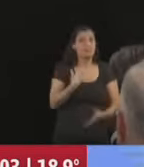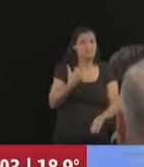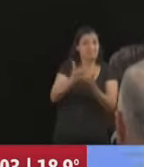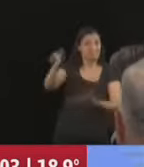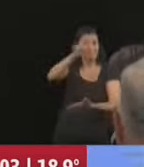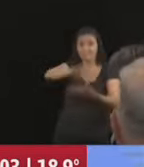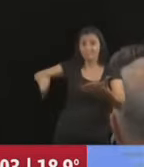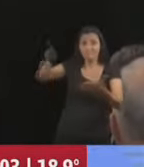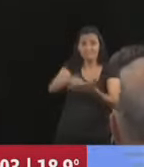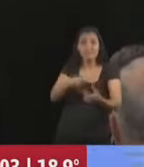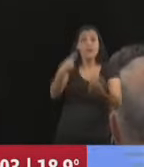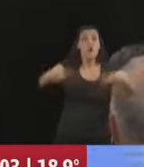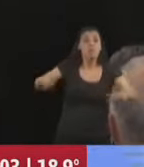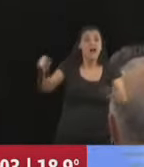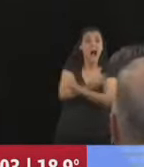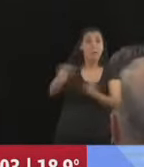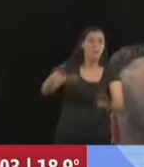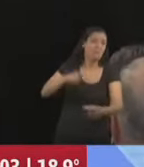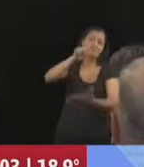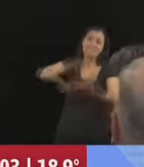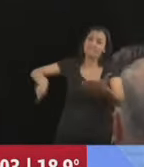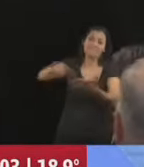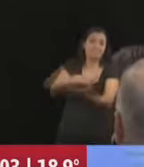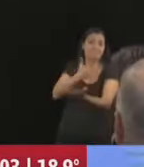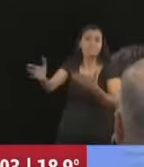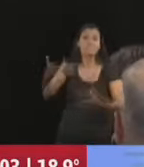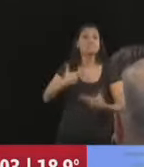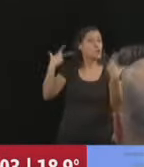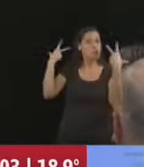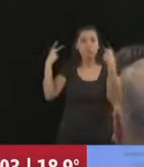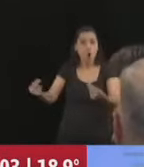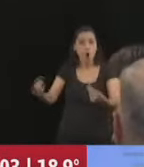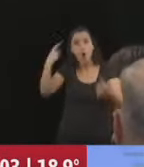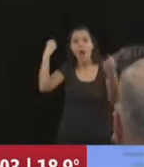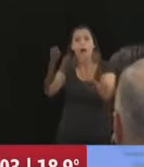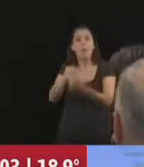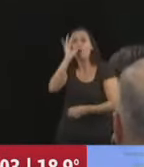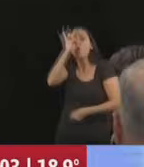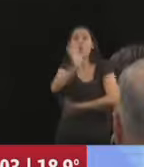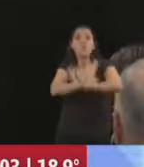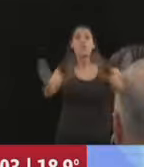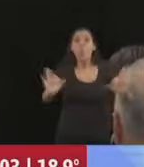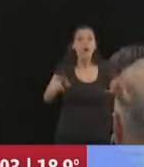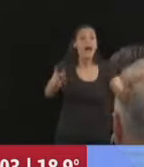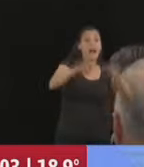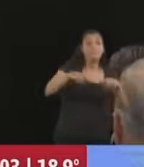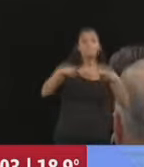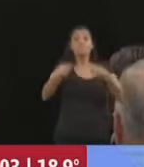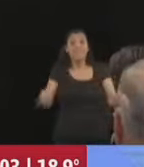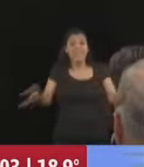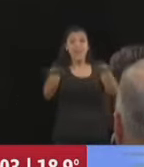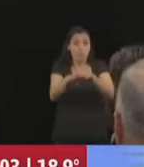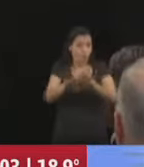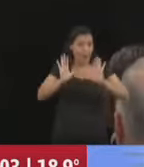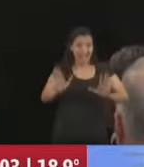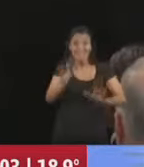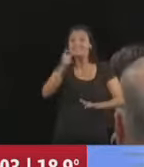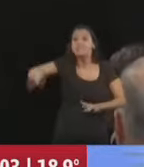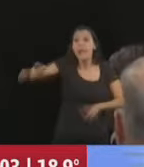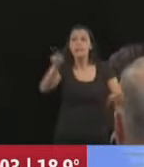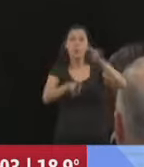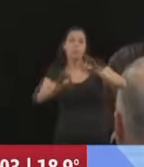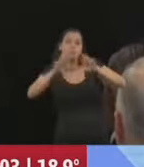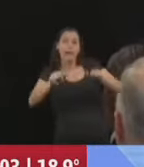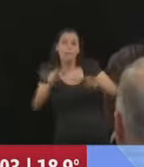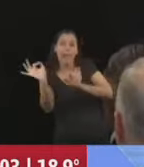República Argentina. En la provincia de Santa Fe lo terminamos hace mucho tiempo y sobre algunos privilegios que aún quedan, que no son del Poder Ejecutivo, que